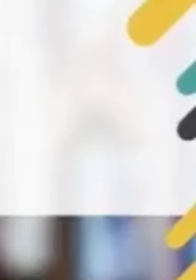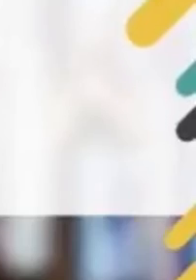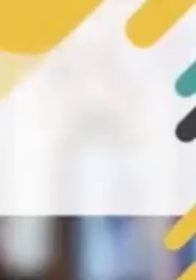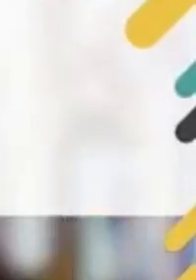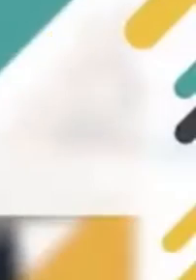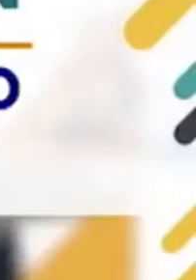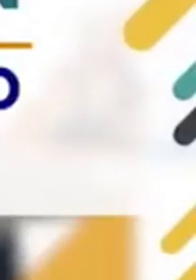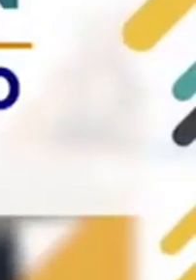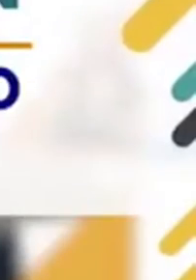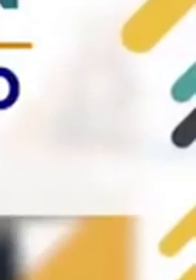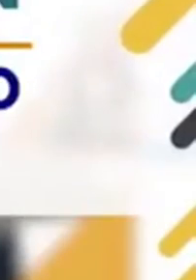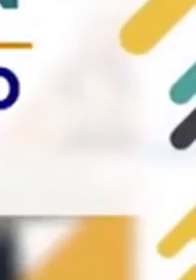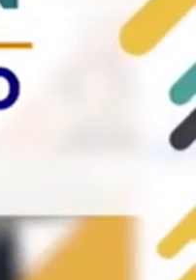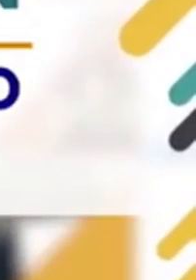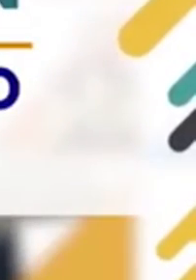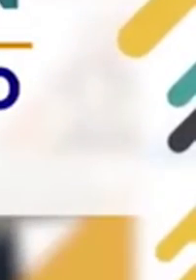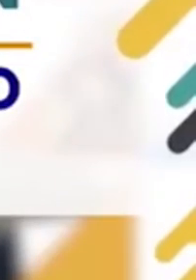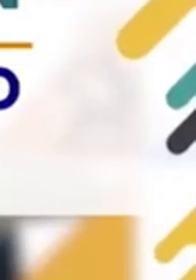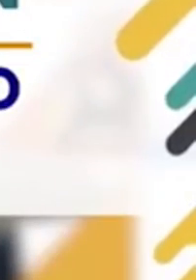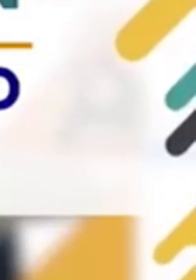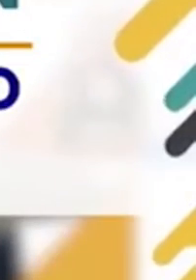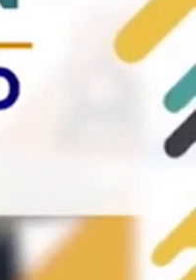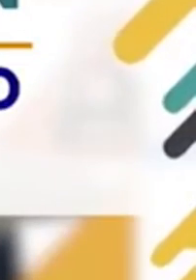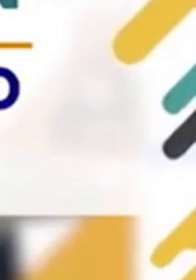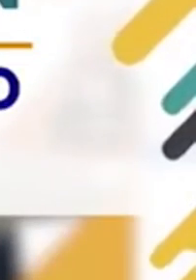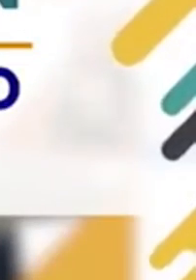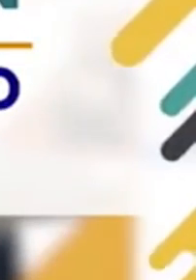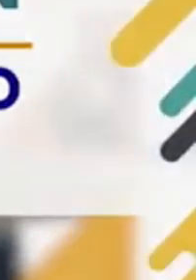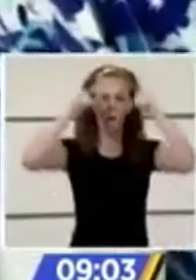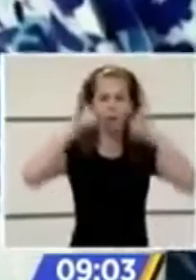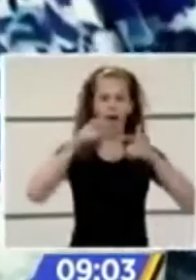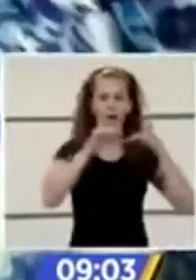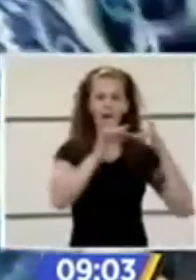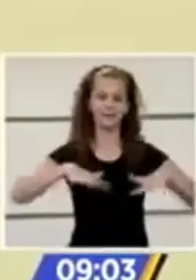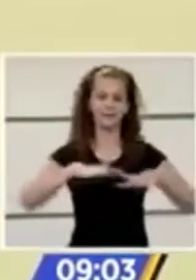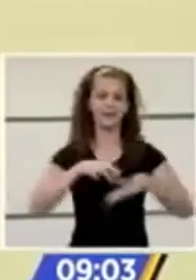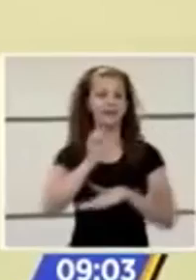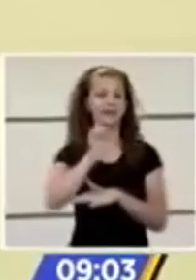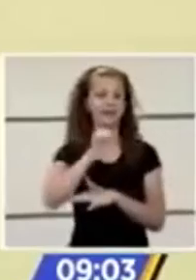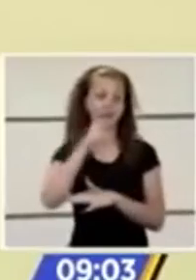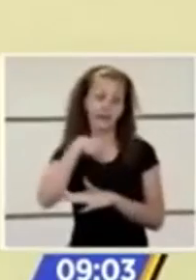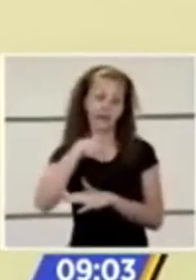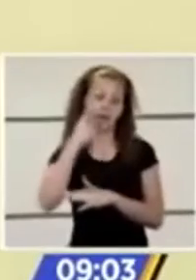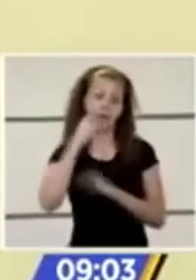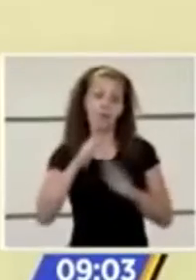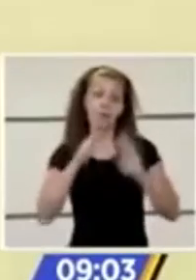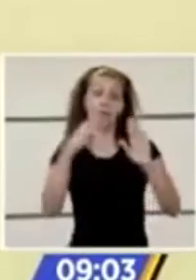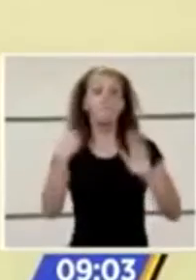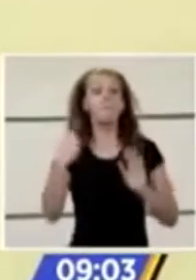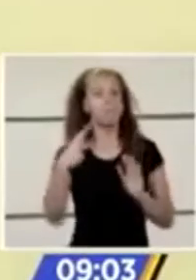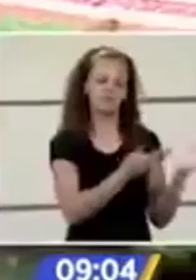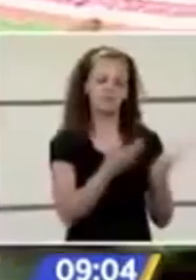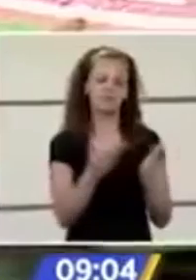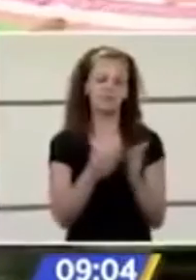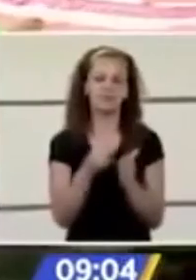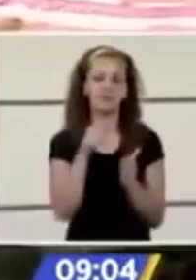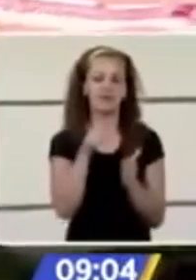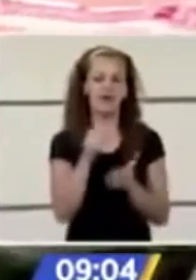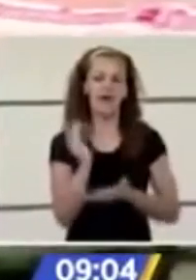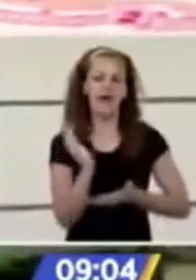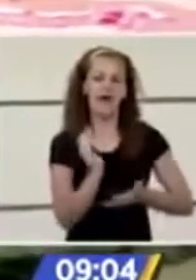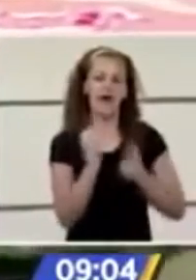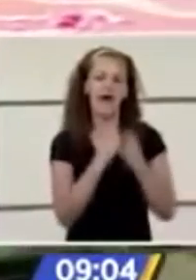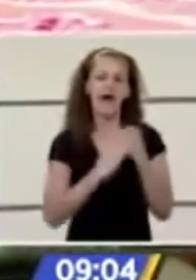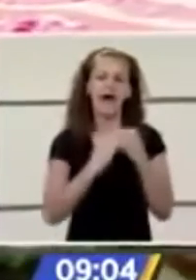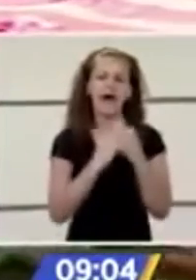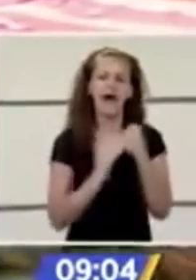el ministerio de educación pública y el sistema nacional de radio y televisión sin art se unen nuevamente para llevar hasta